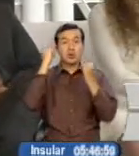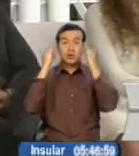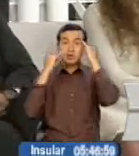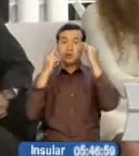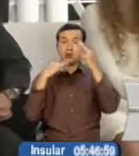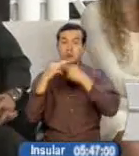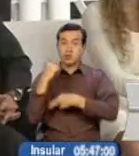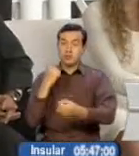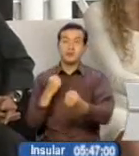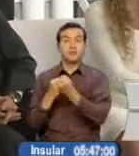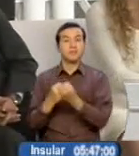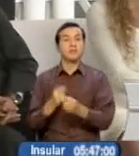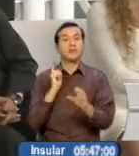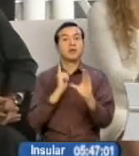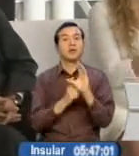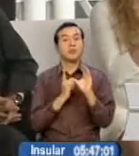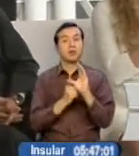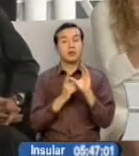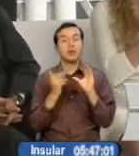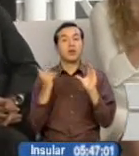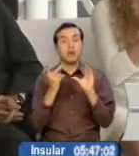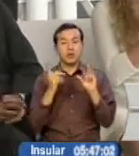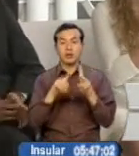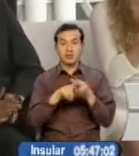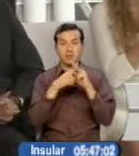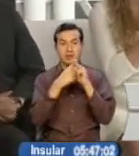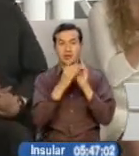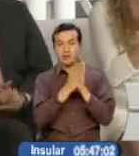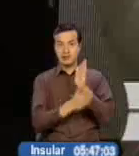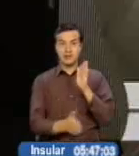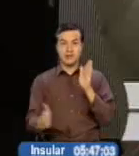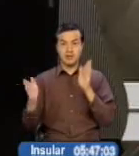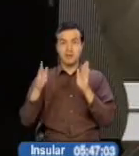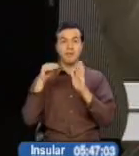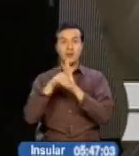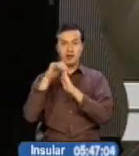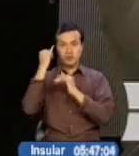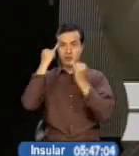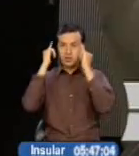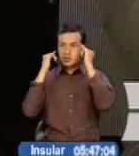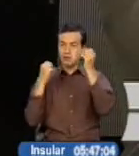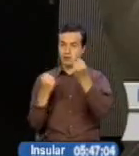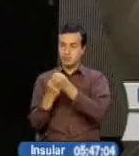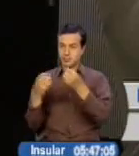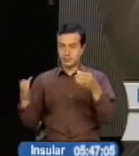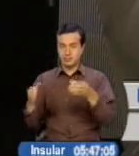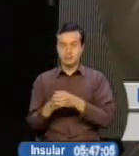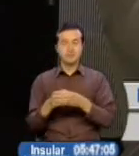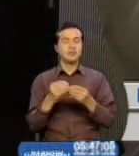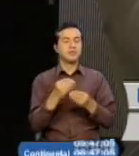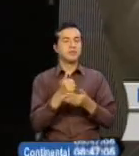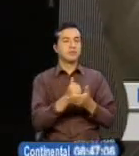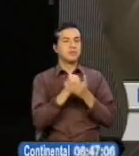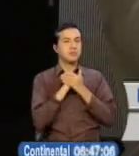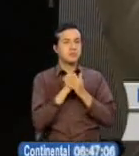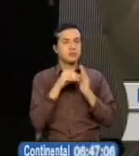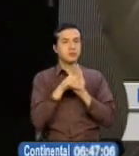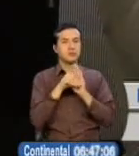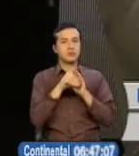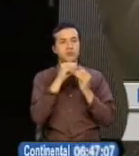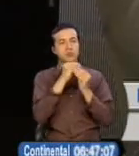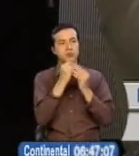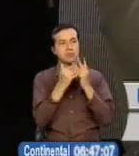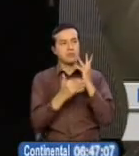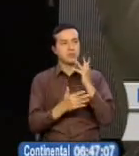han beneficiado del capital semilla derivado del programa de Banco de Ideas. Como se ha hecho notar, los beneficios del Banco de Ideas son